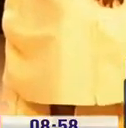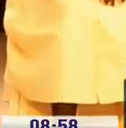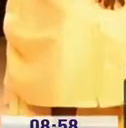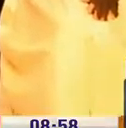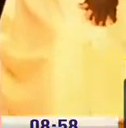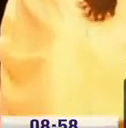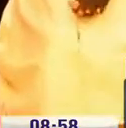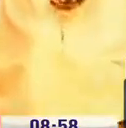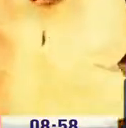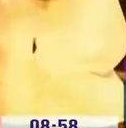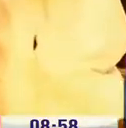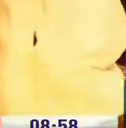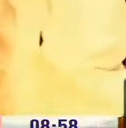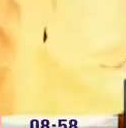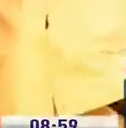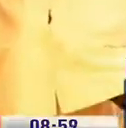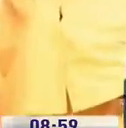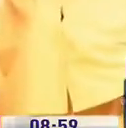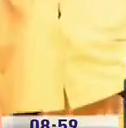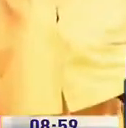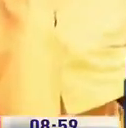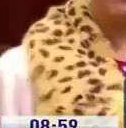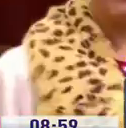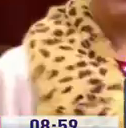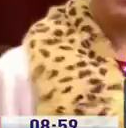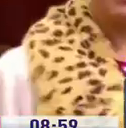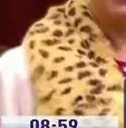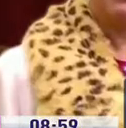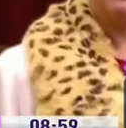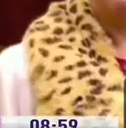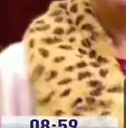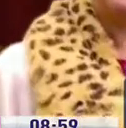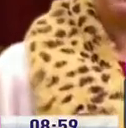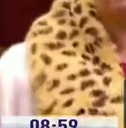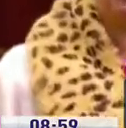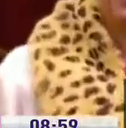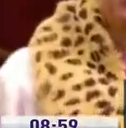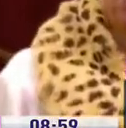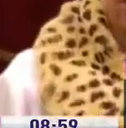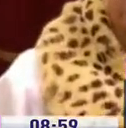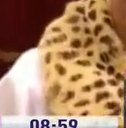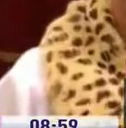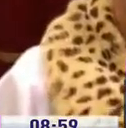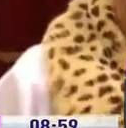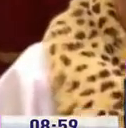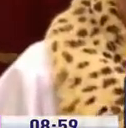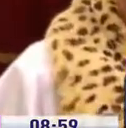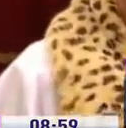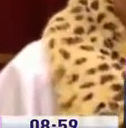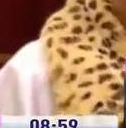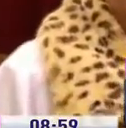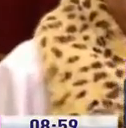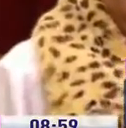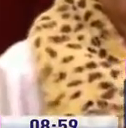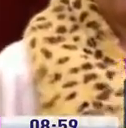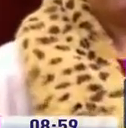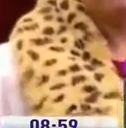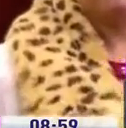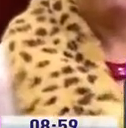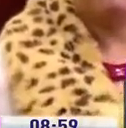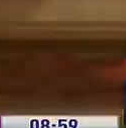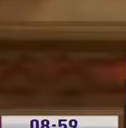inconfundible naturalidad que le caracterizaba a Marta Ormaza, actriz, directora y guionista ecuatoriana, quien falleció